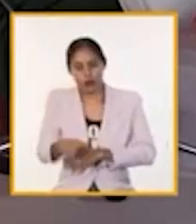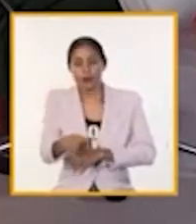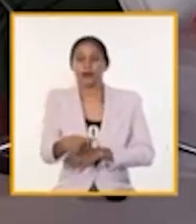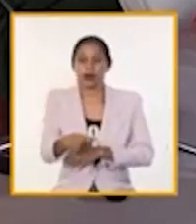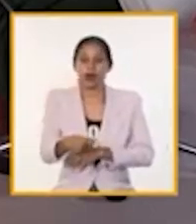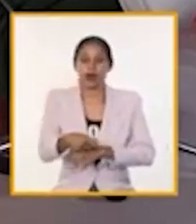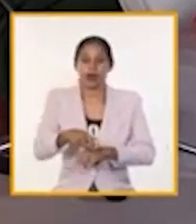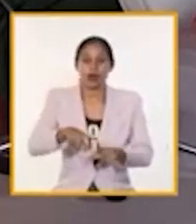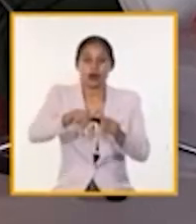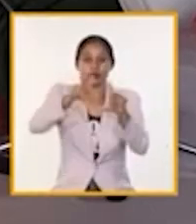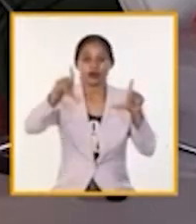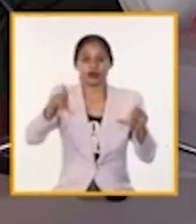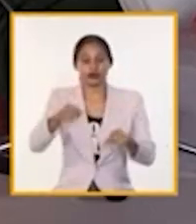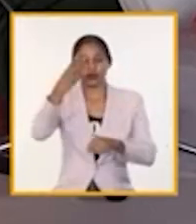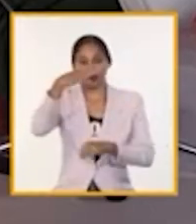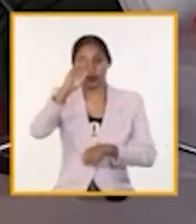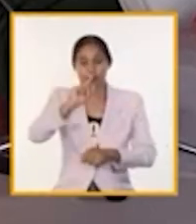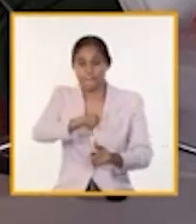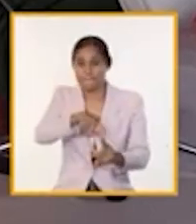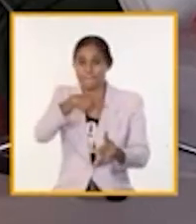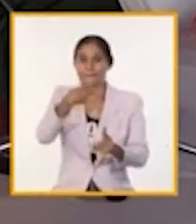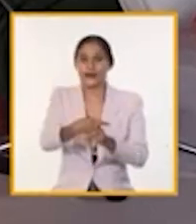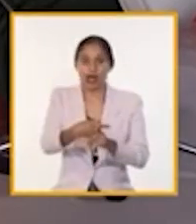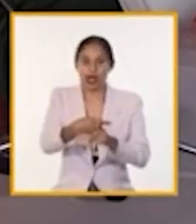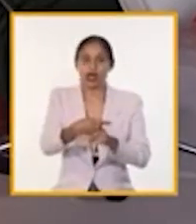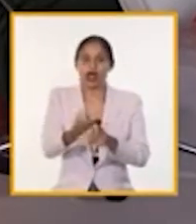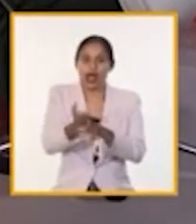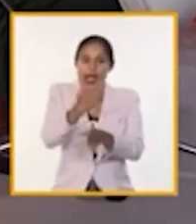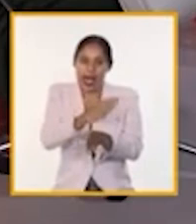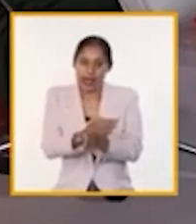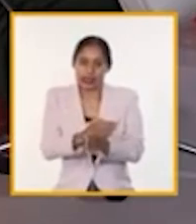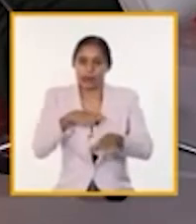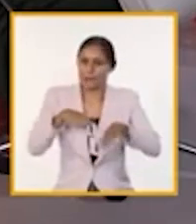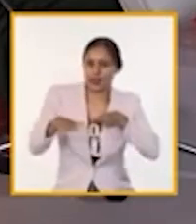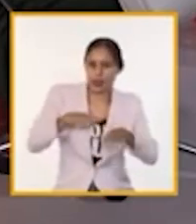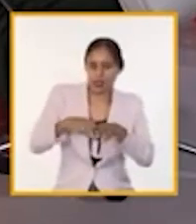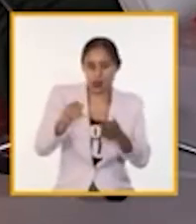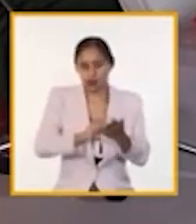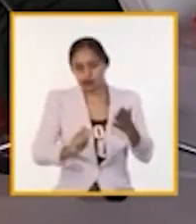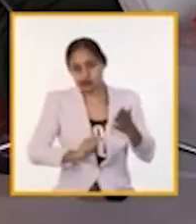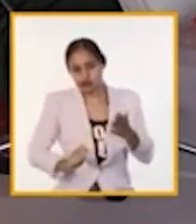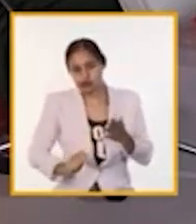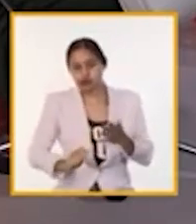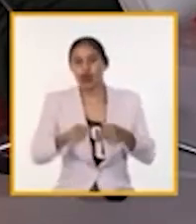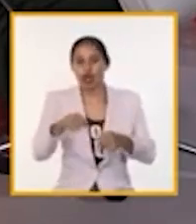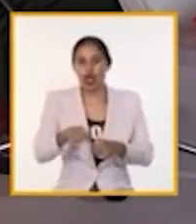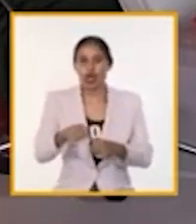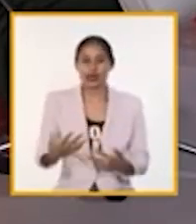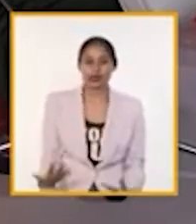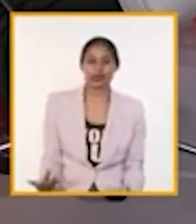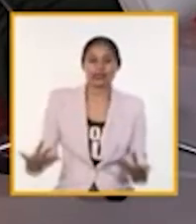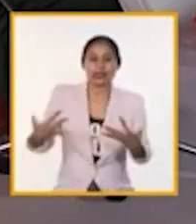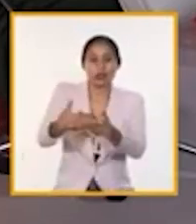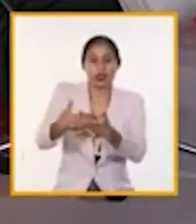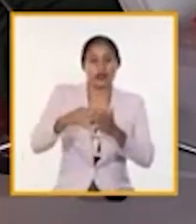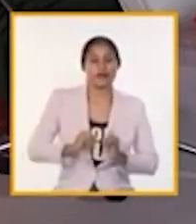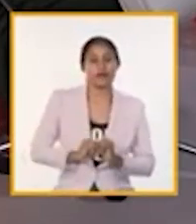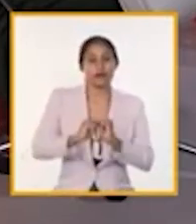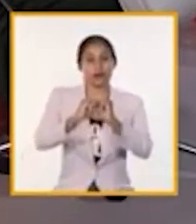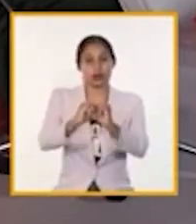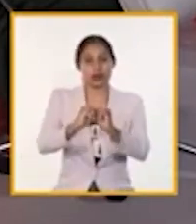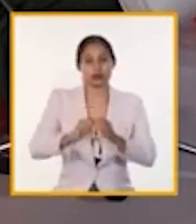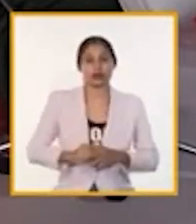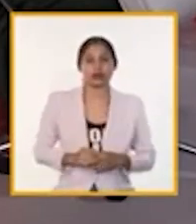país incluso las que han estado en elaboración y que tienen vínculo con la transparencia del acceso a la información pública